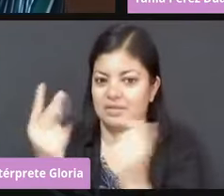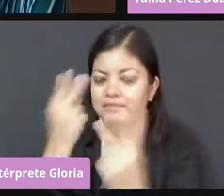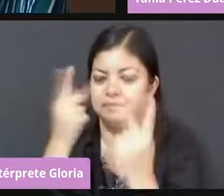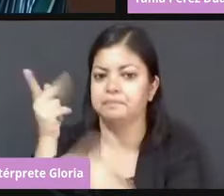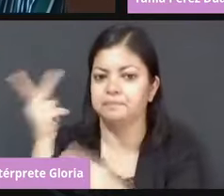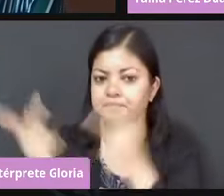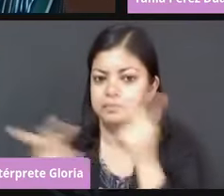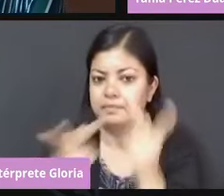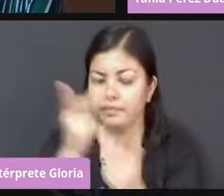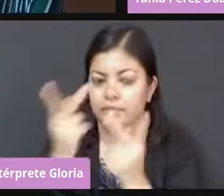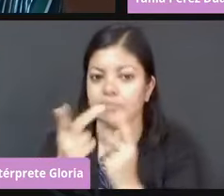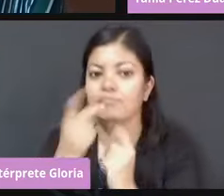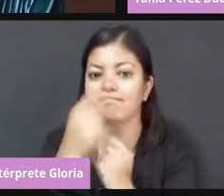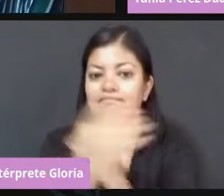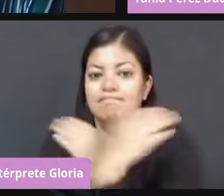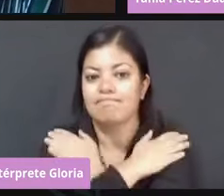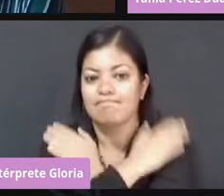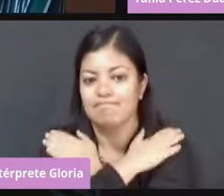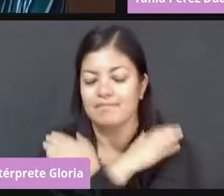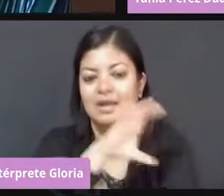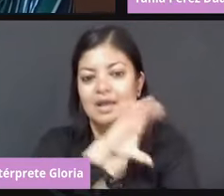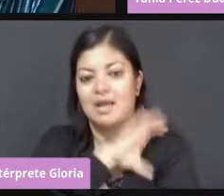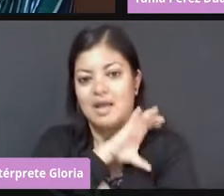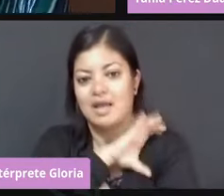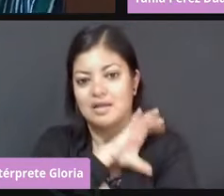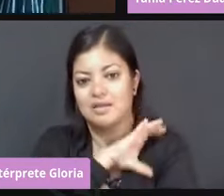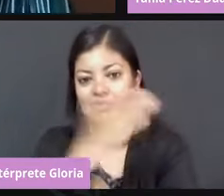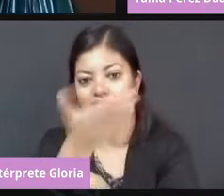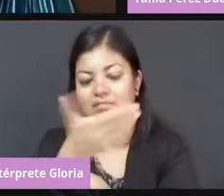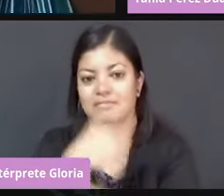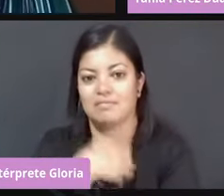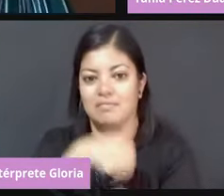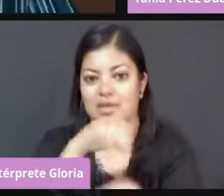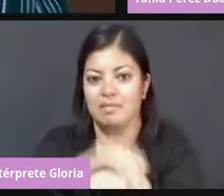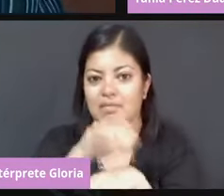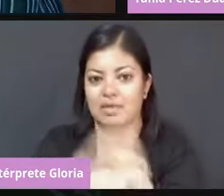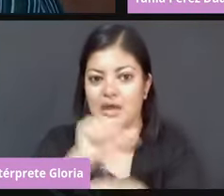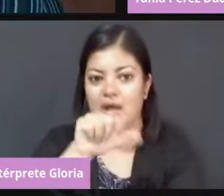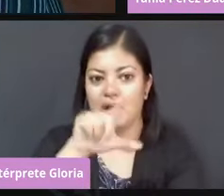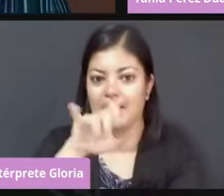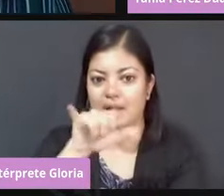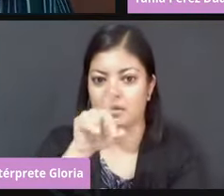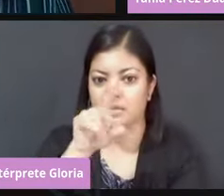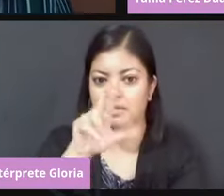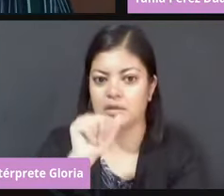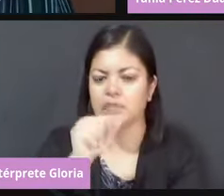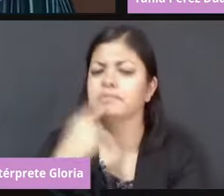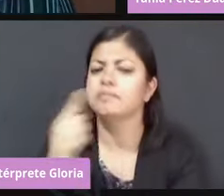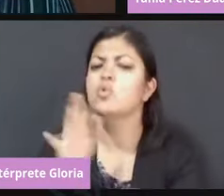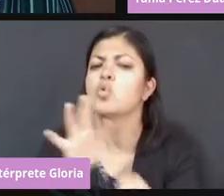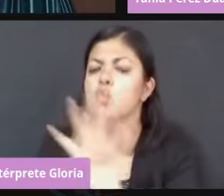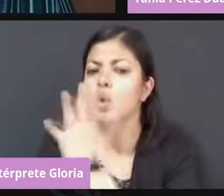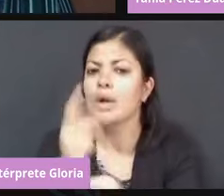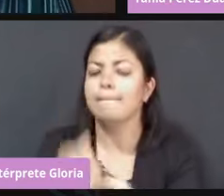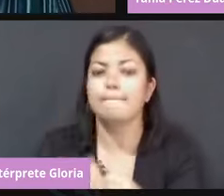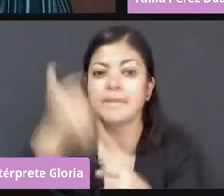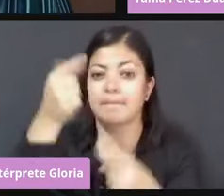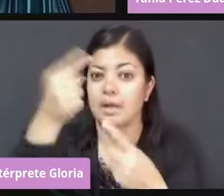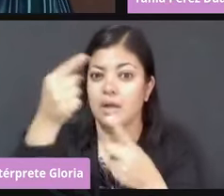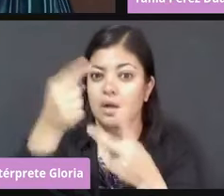siguiente, abrazo mucho, con mucho cariño y afecto a mi queridísima amiga Alejandra, dice, ¿cuáles serían los primeros síntomas